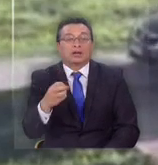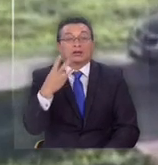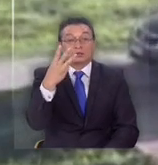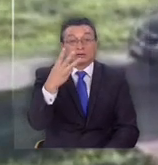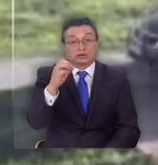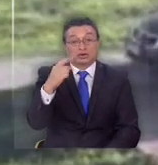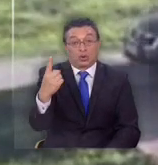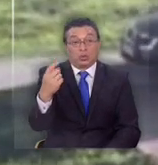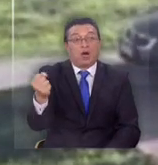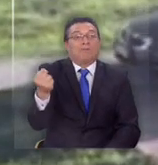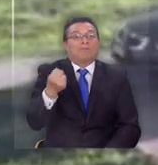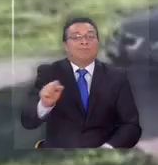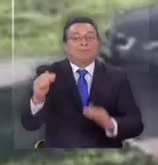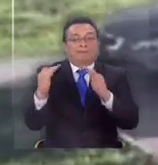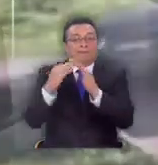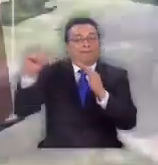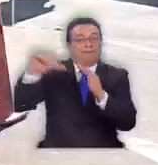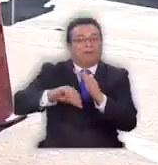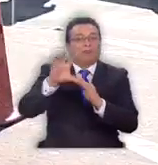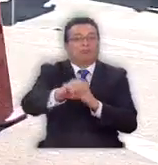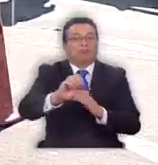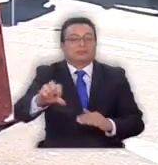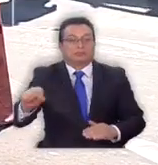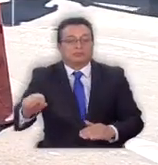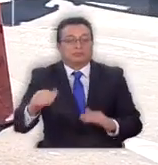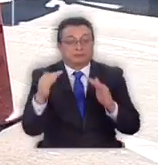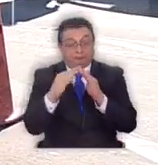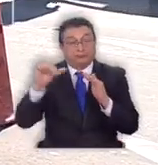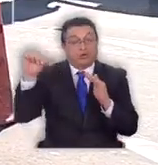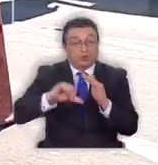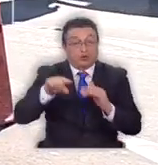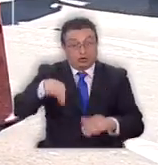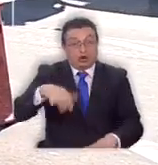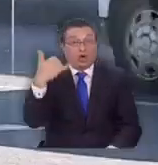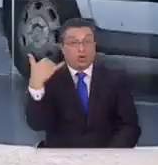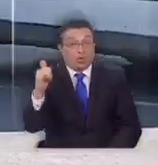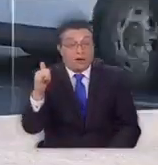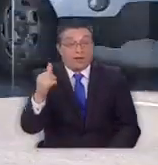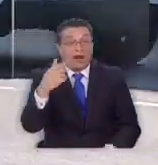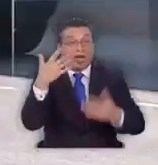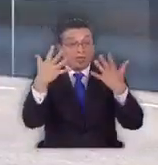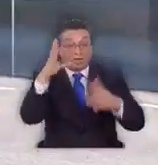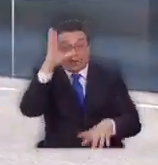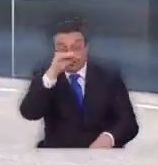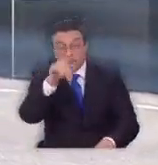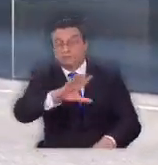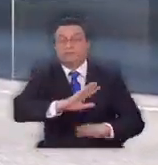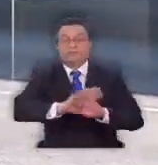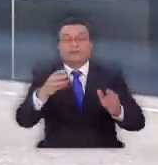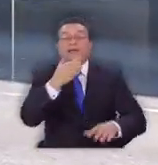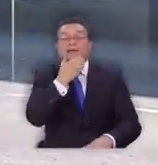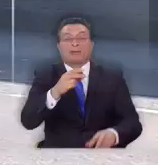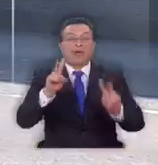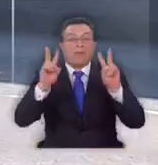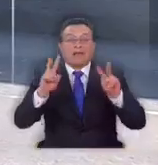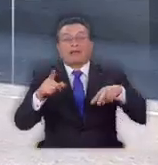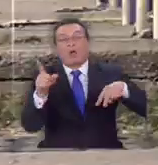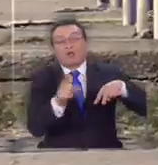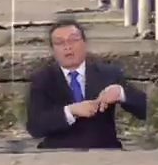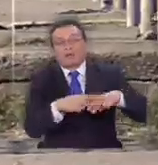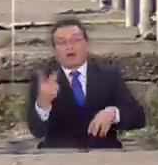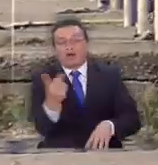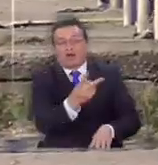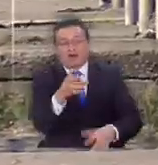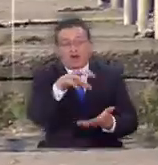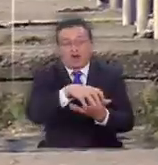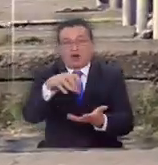301 por burlar la cuarentena. Una cuarentena que desde este jueves a las 22 horas se levantará en San Pedro de la Paz y Hualpén. Ambas